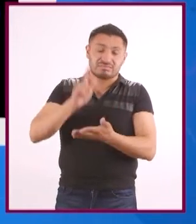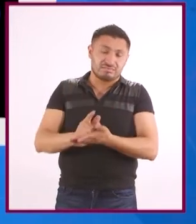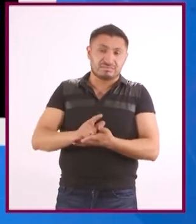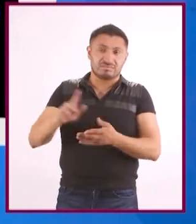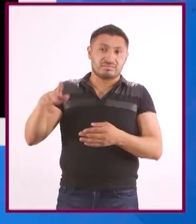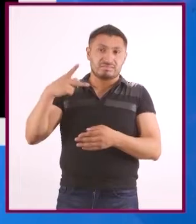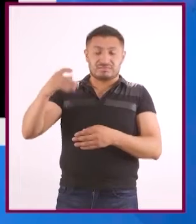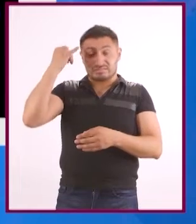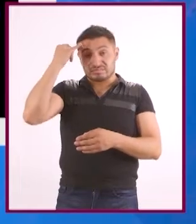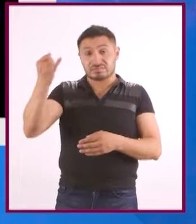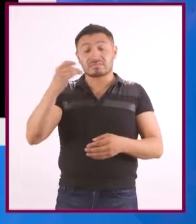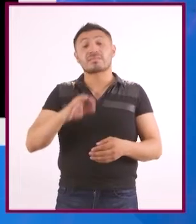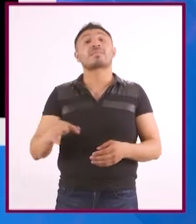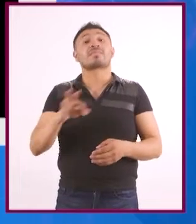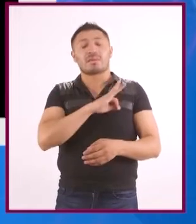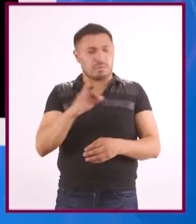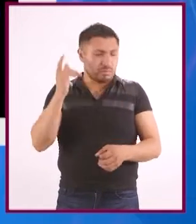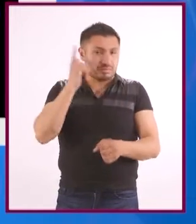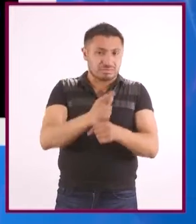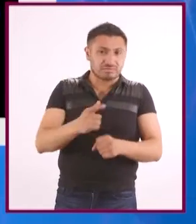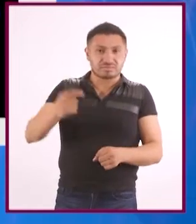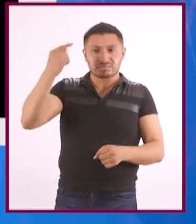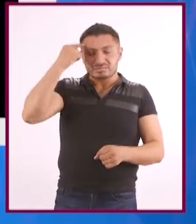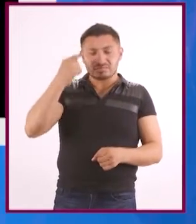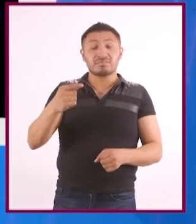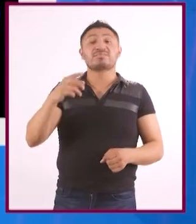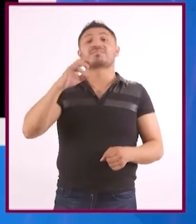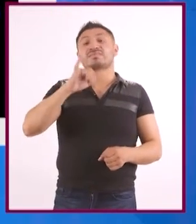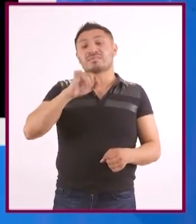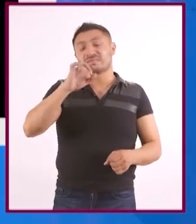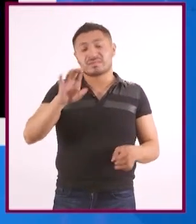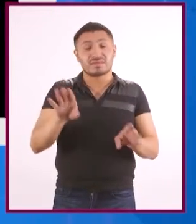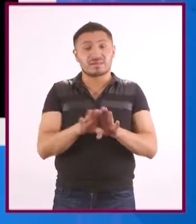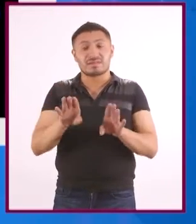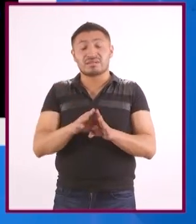convicciones fundamentales. Podemos encontrar objeción de conciencia en diferentes